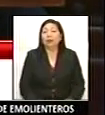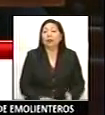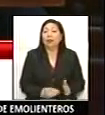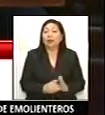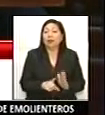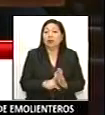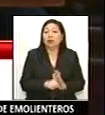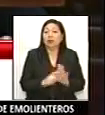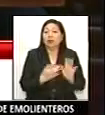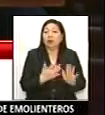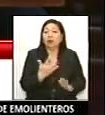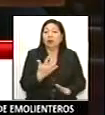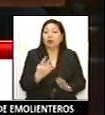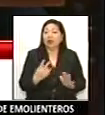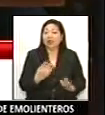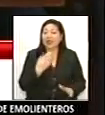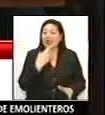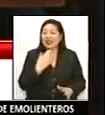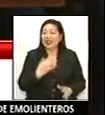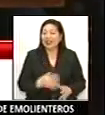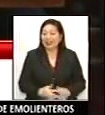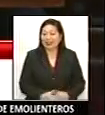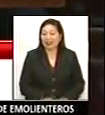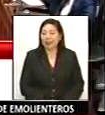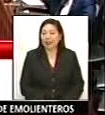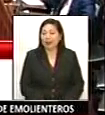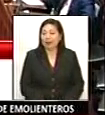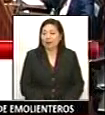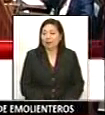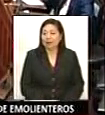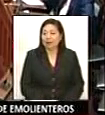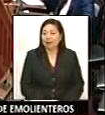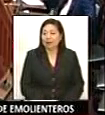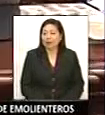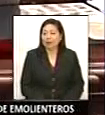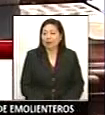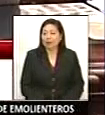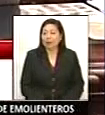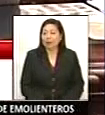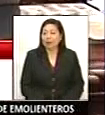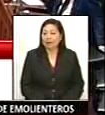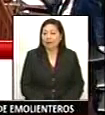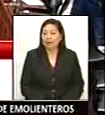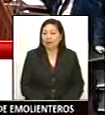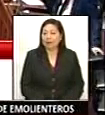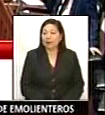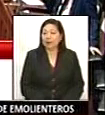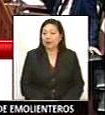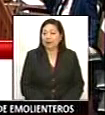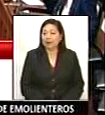decreto legislativo 1057. Muchas gracias, presidente. Puede continuar, congresista Saavedra.